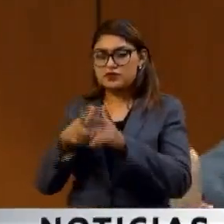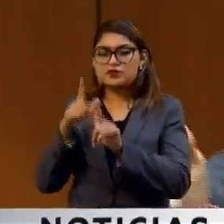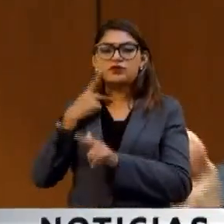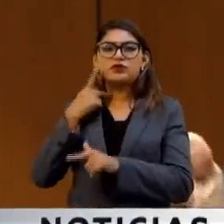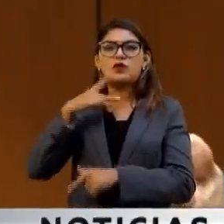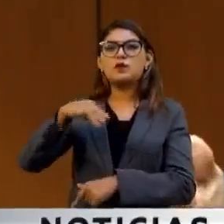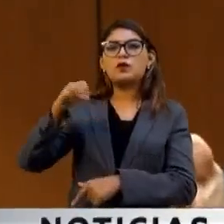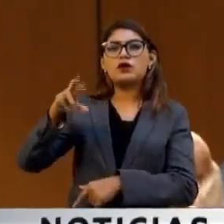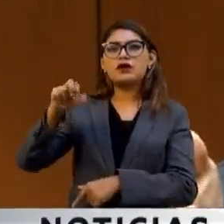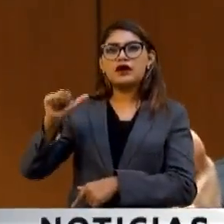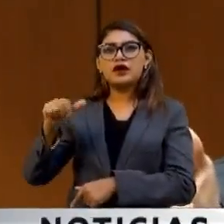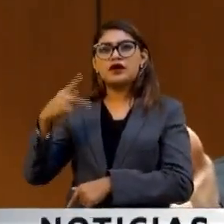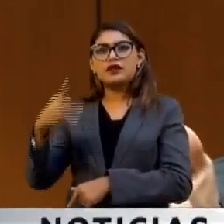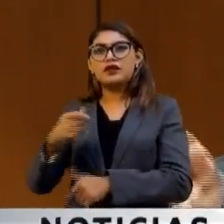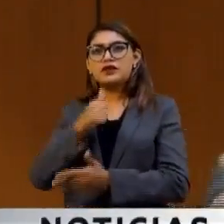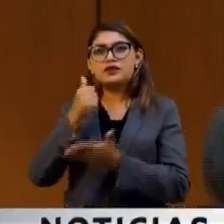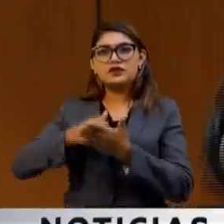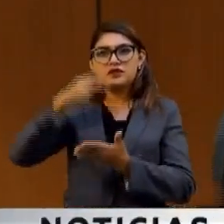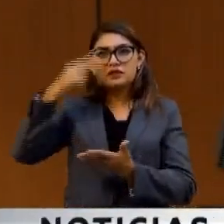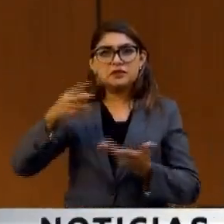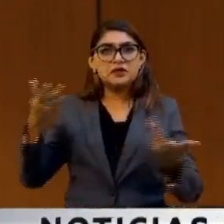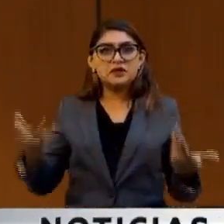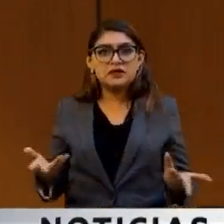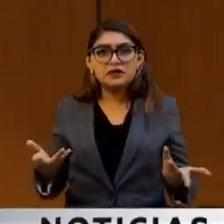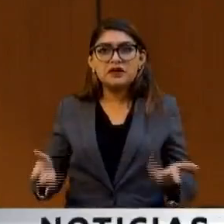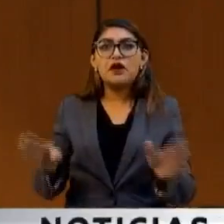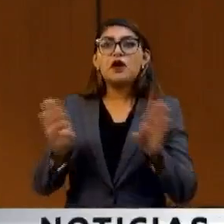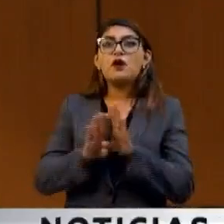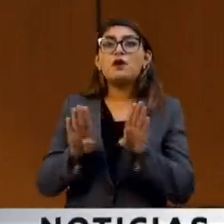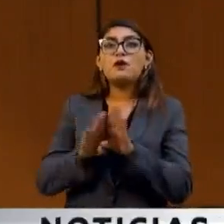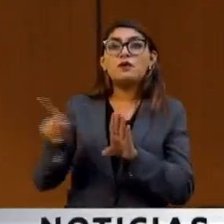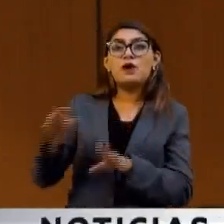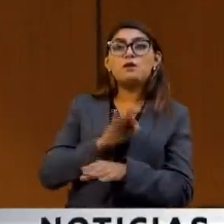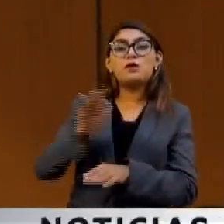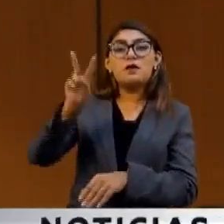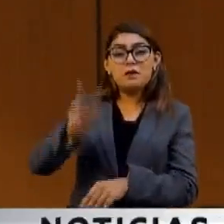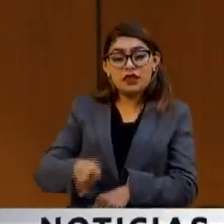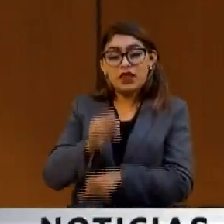México. ¿Cómo va a haber una investigación objetiva?